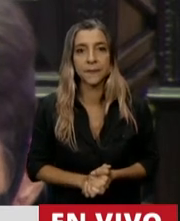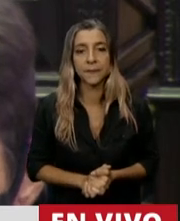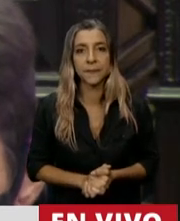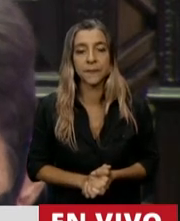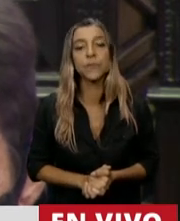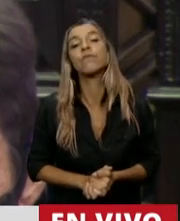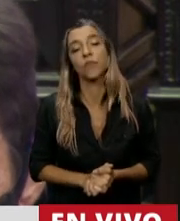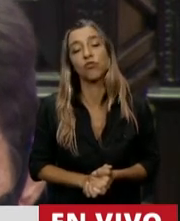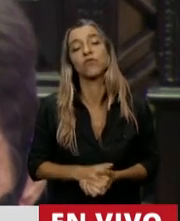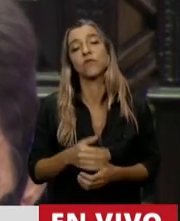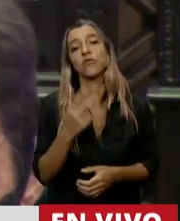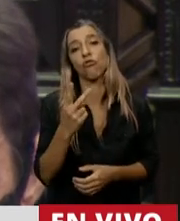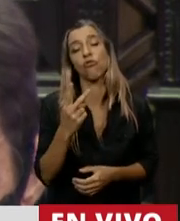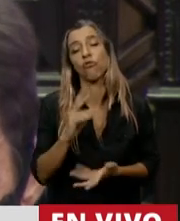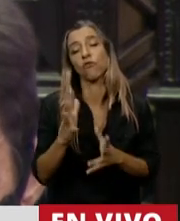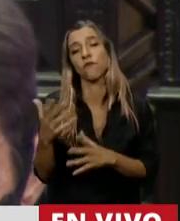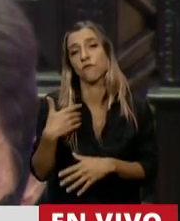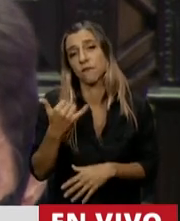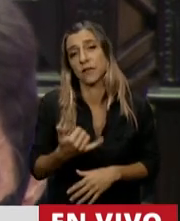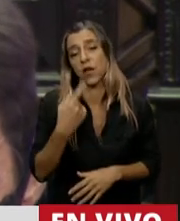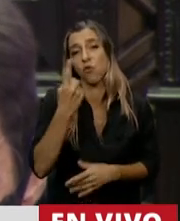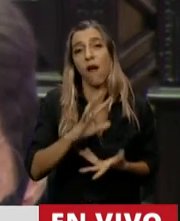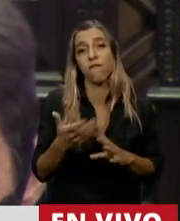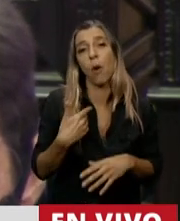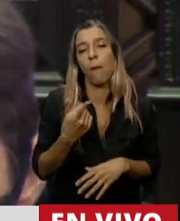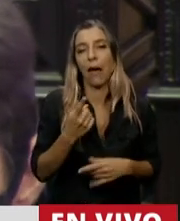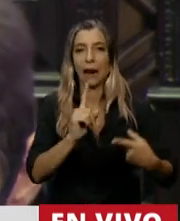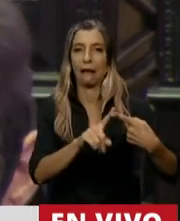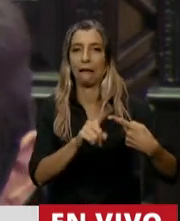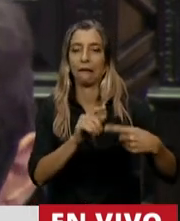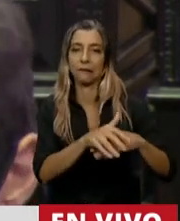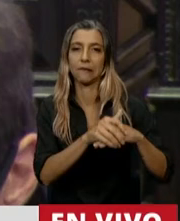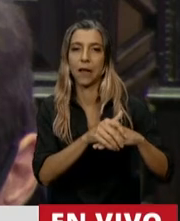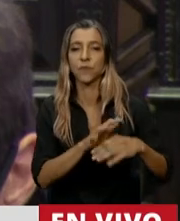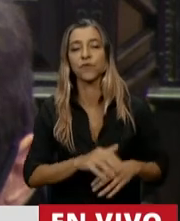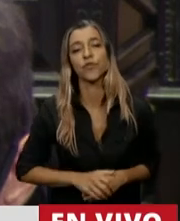Dos opciones tenemos entonces: un capitalismo de amigos combinado